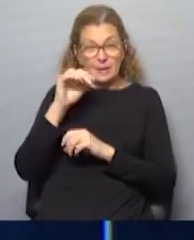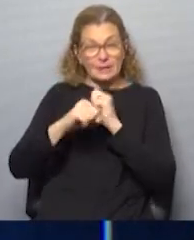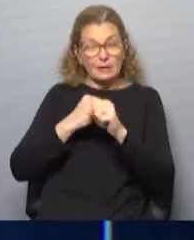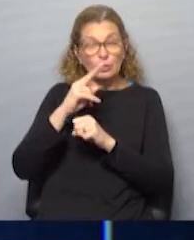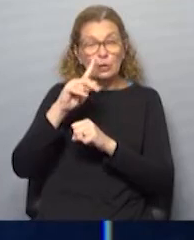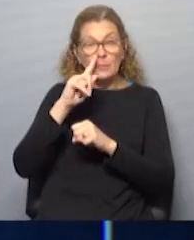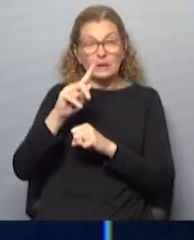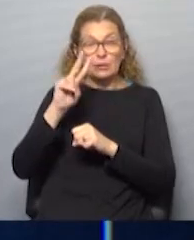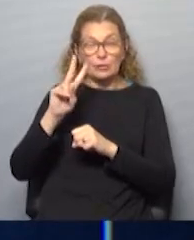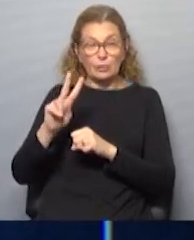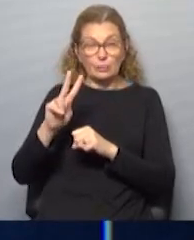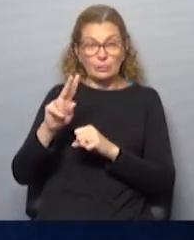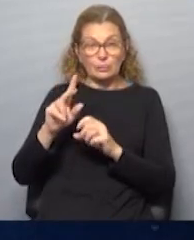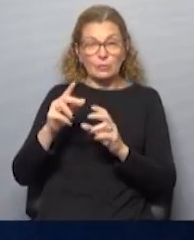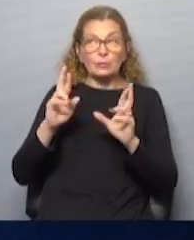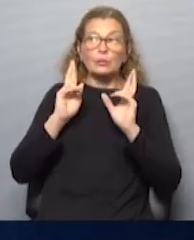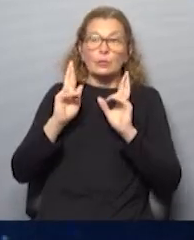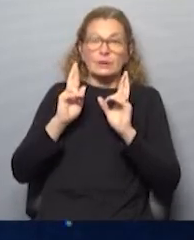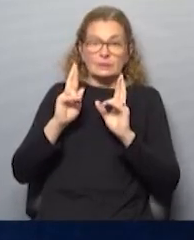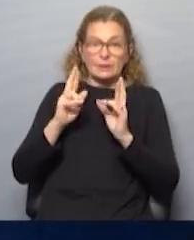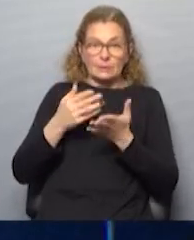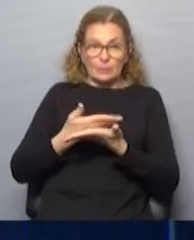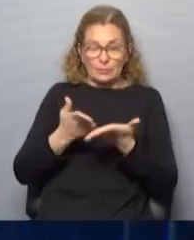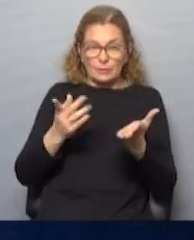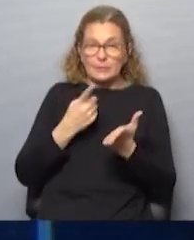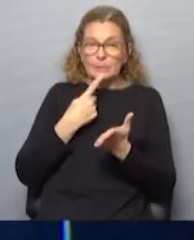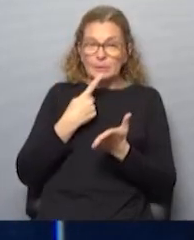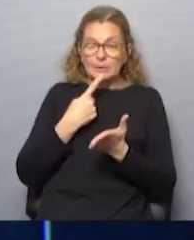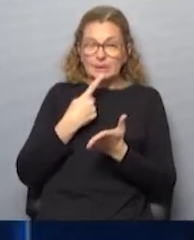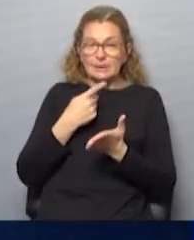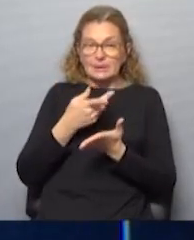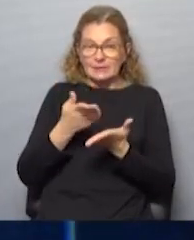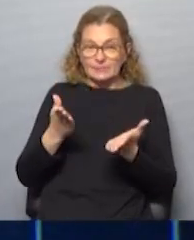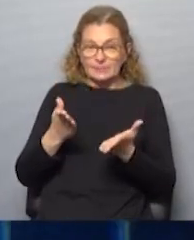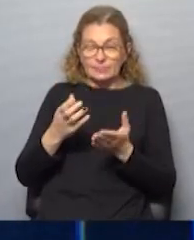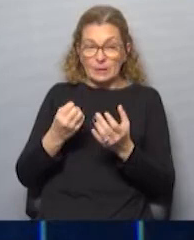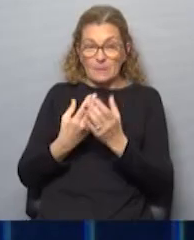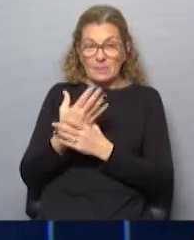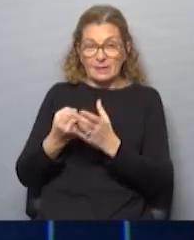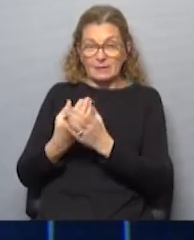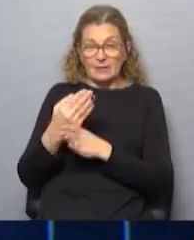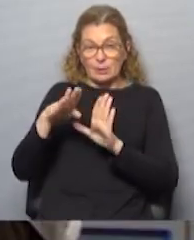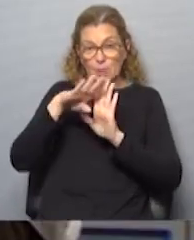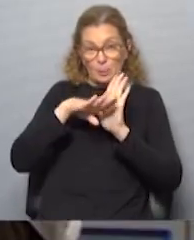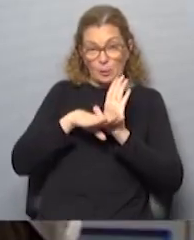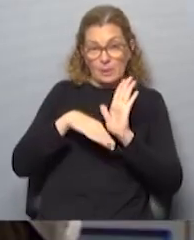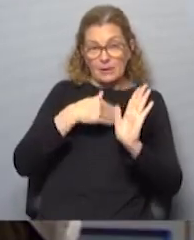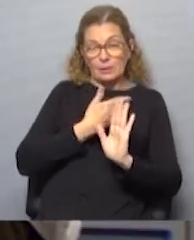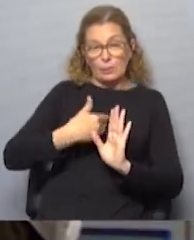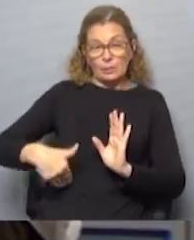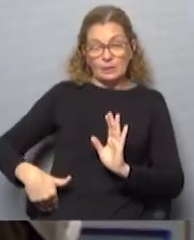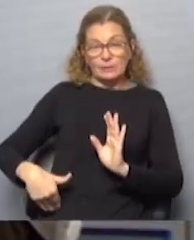daba una suerte de explícitas se hace explícita la política de st y aparecen todos los programas de gobierno